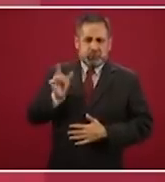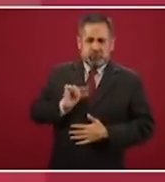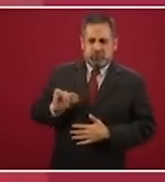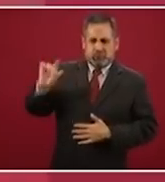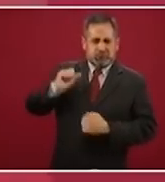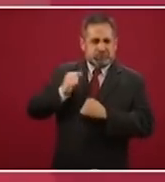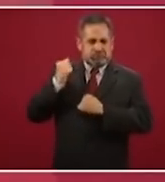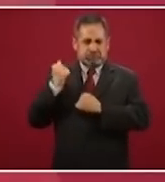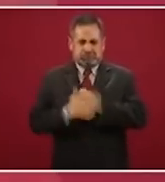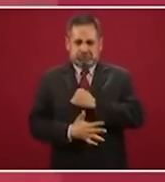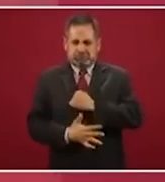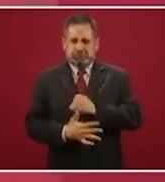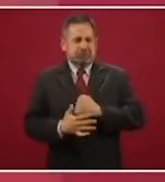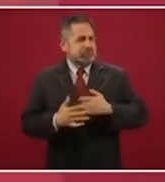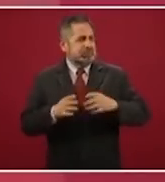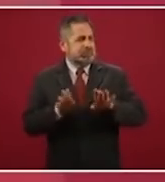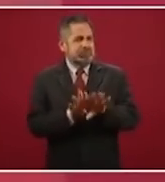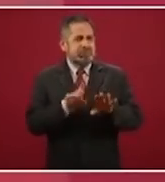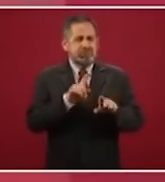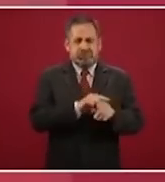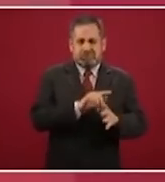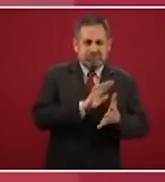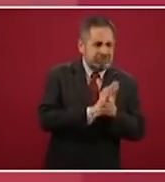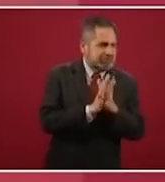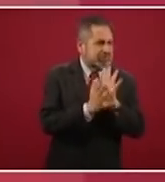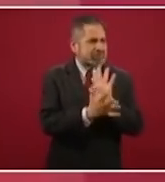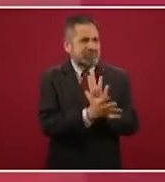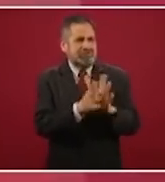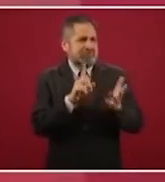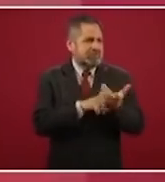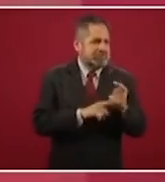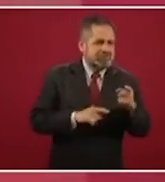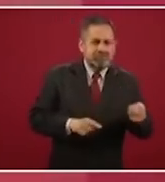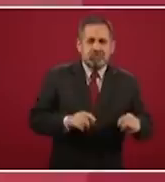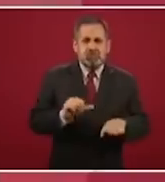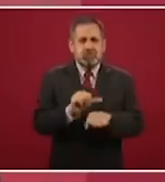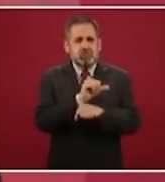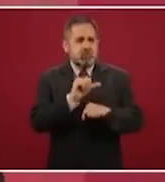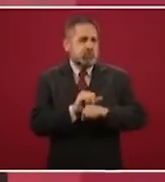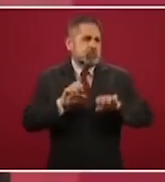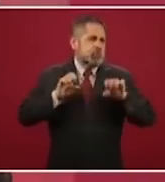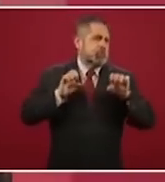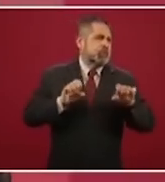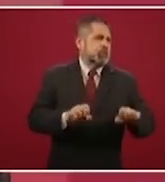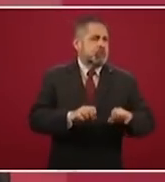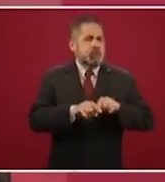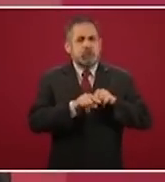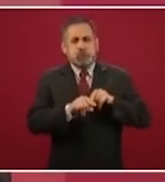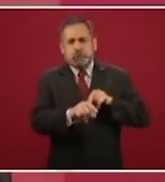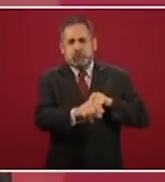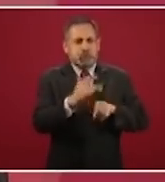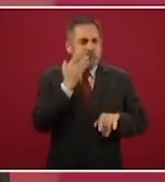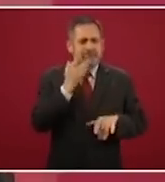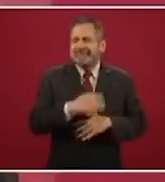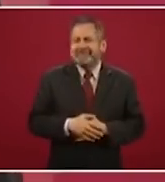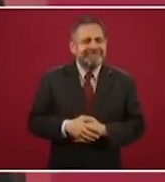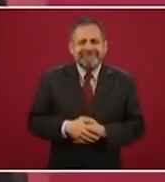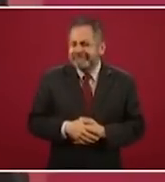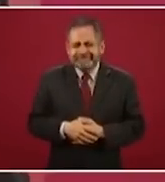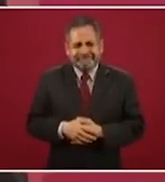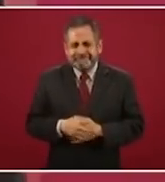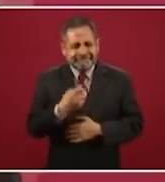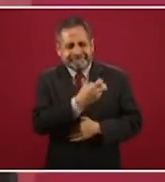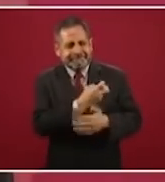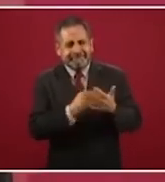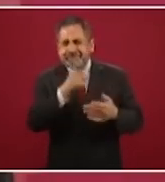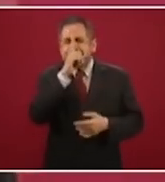dedican a la delincuencia, de los carros de lujo, eso